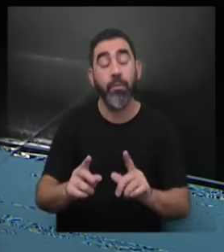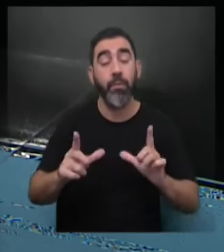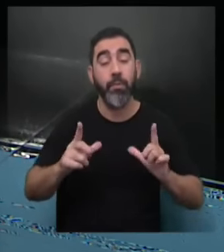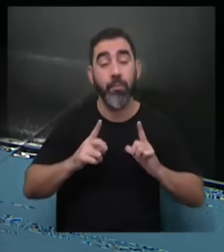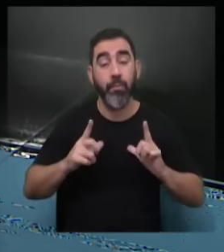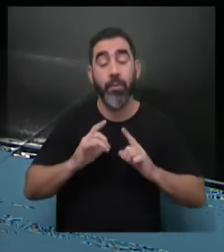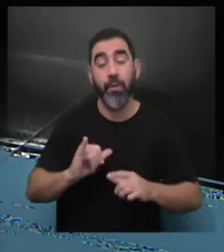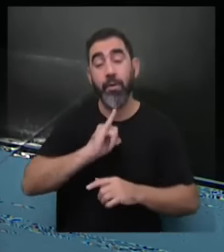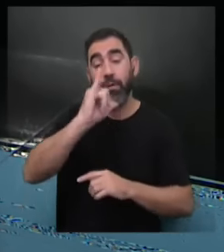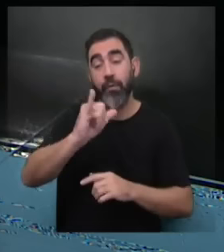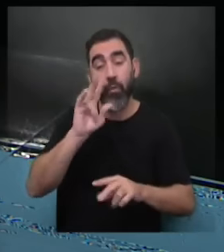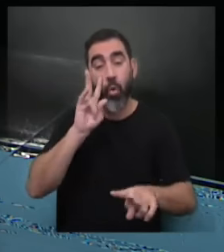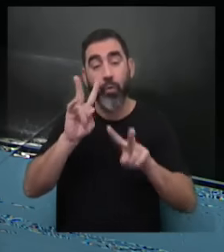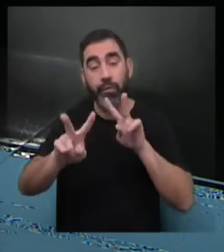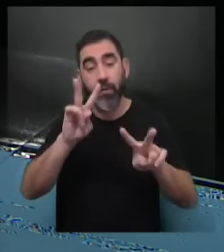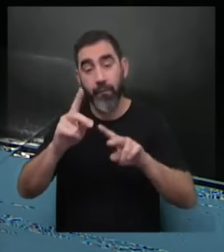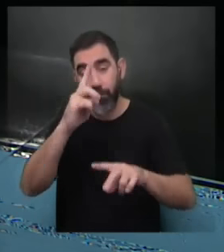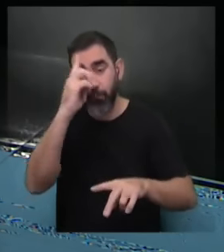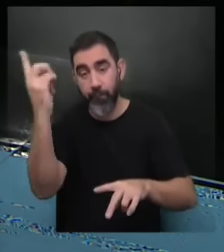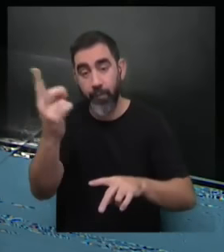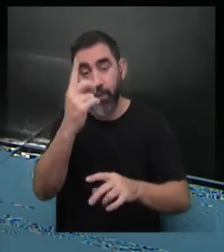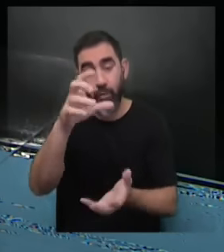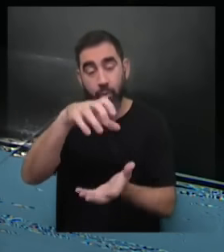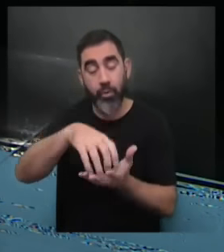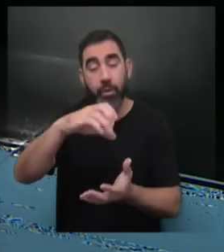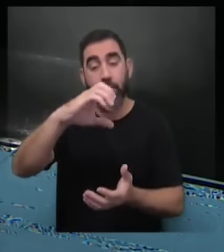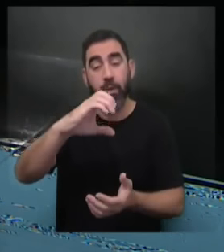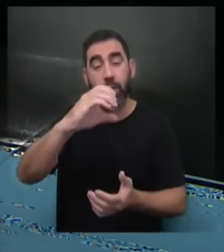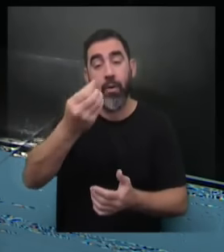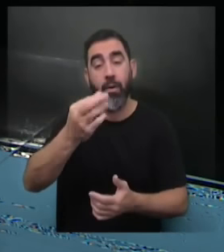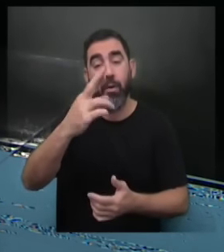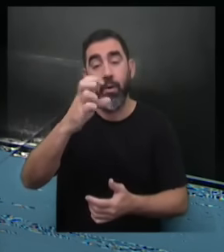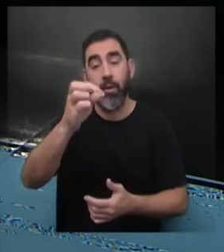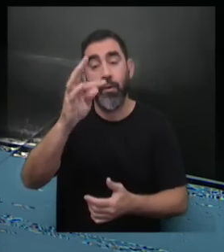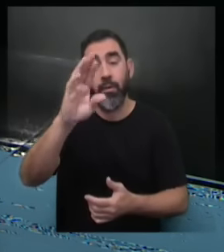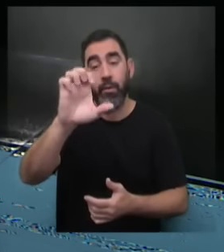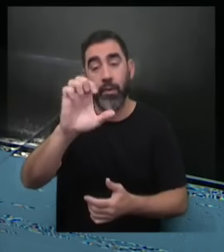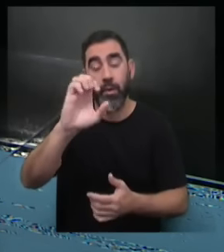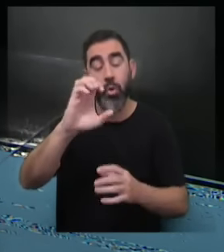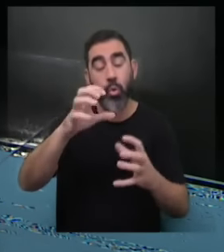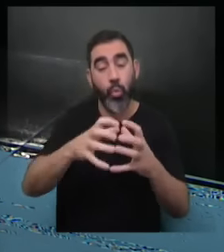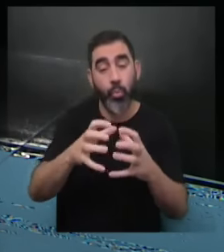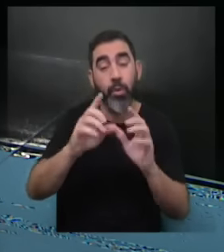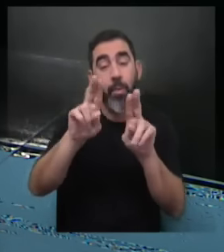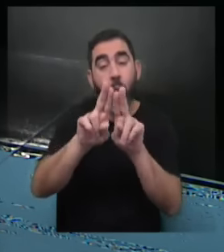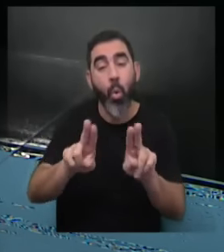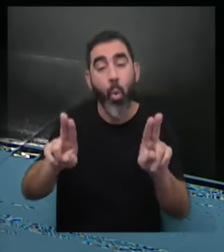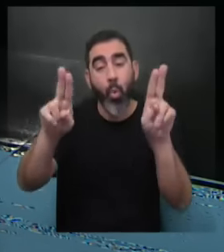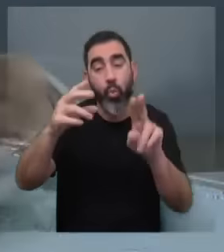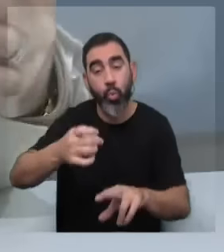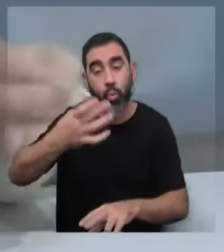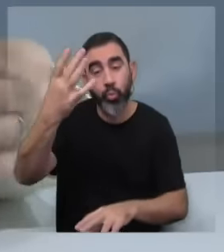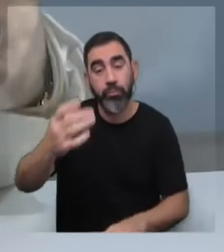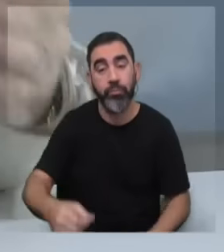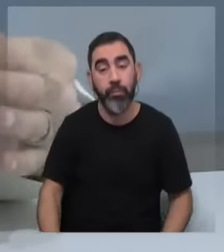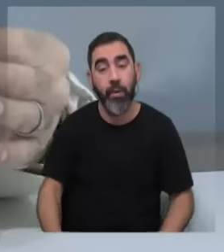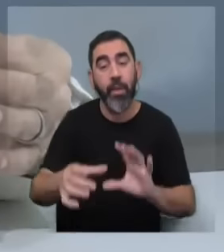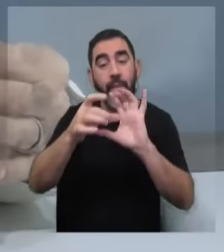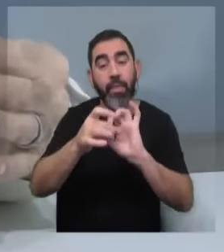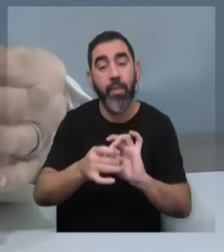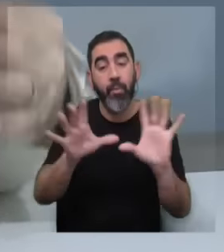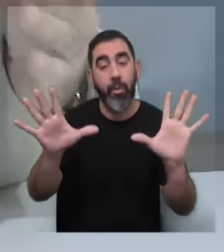a los informes de observadores del centro Carter y también de especialistas de Naciones Unidas la democracia no